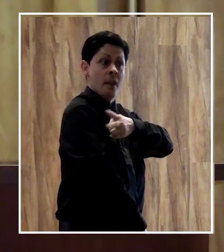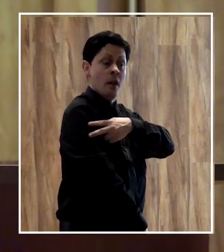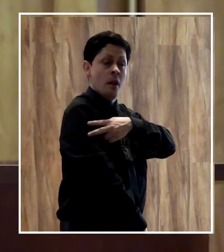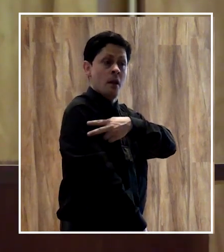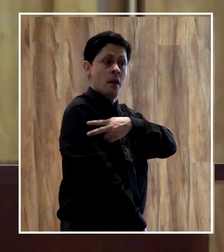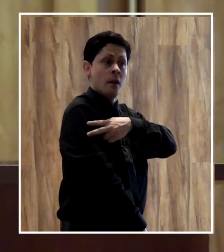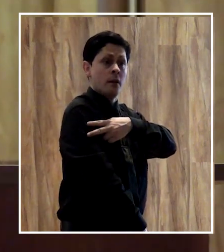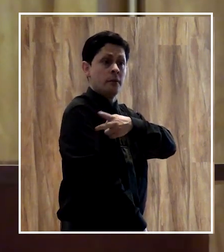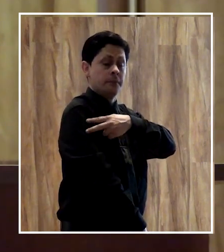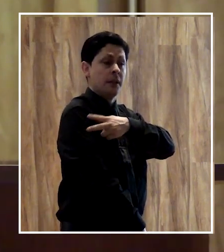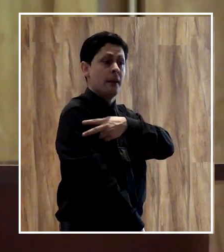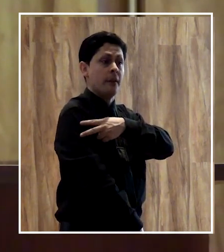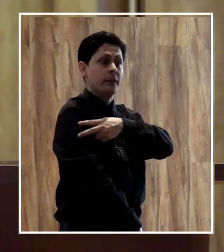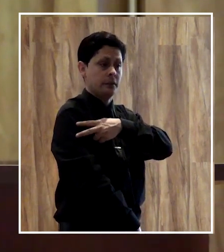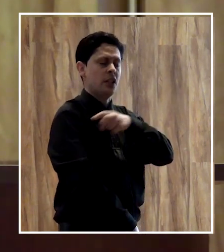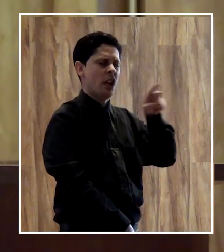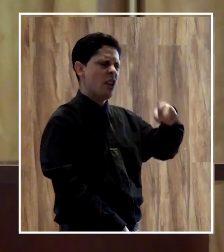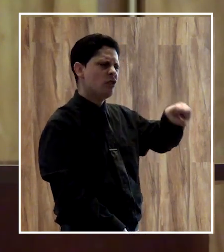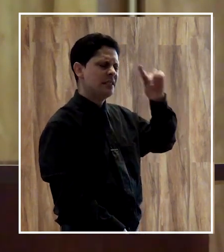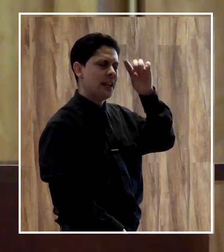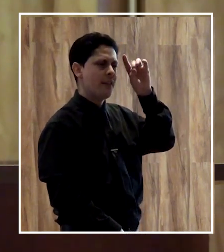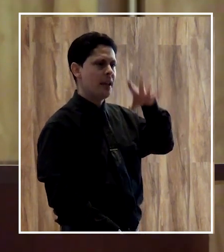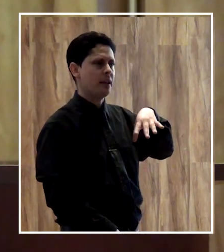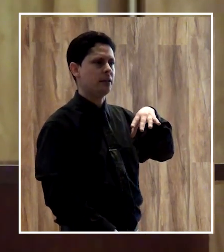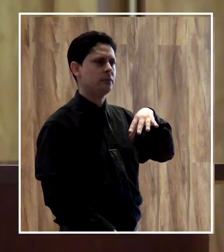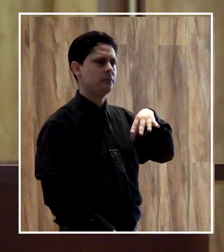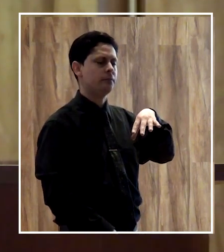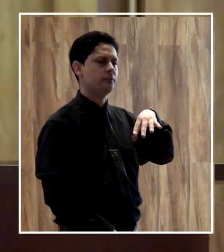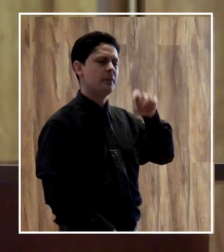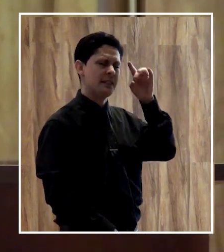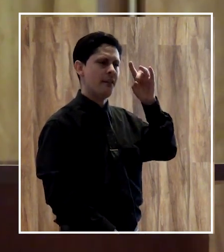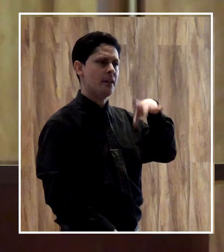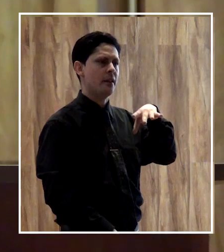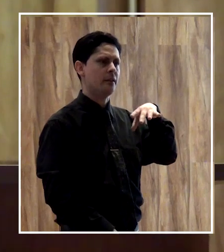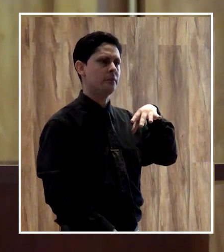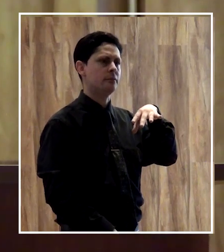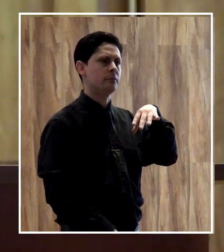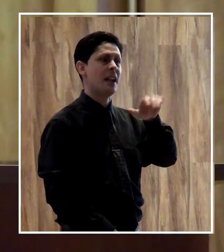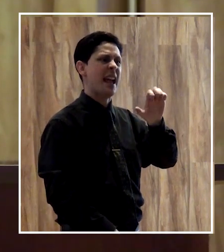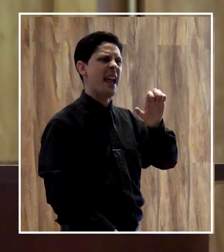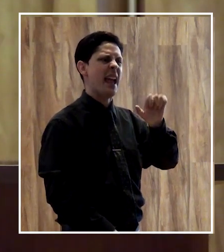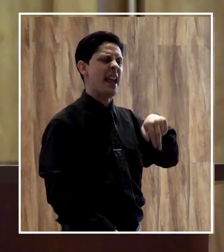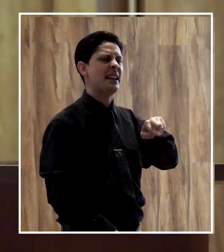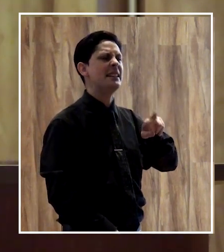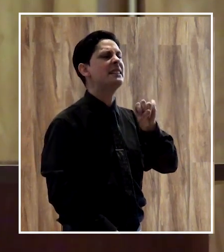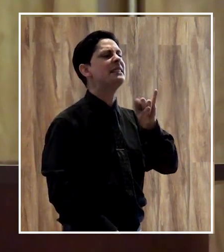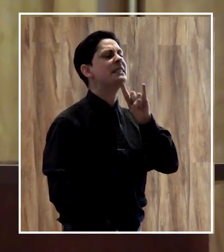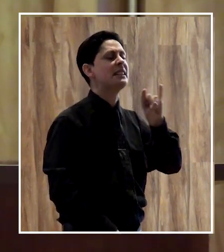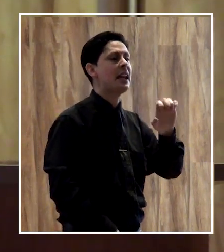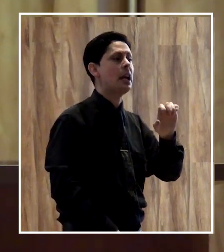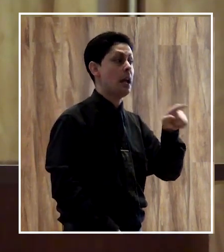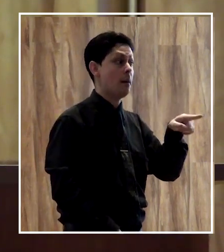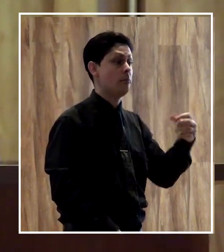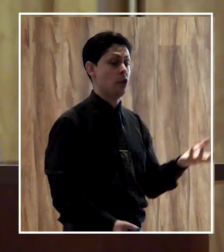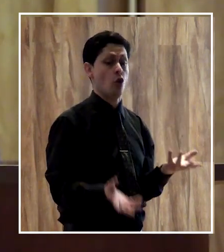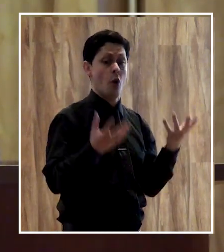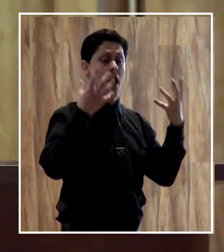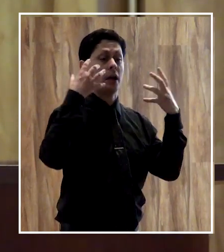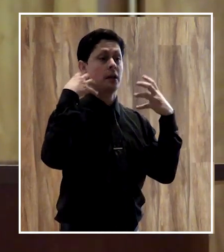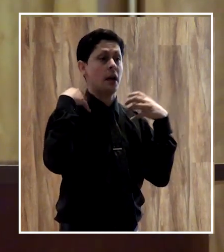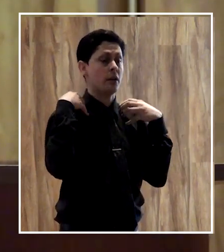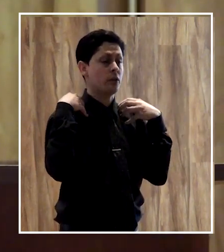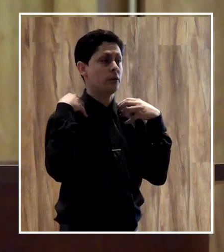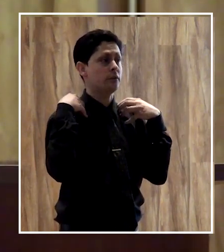jefes salieron antes de la reforma, doña Irma y don Enrique, quedé a